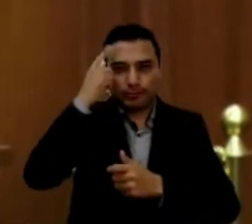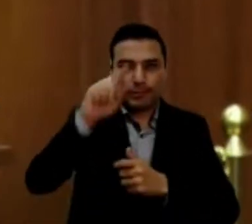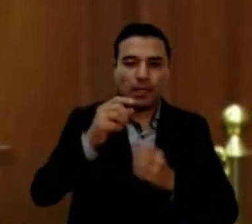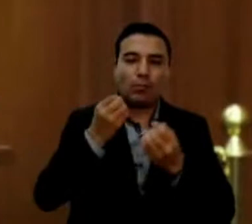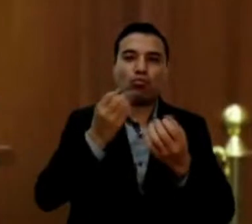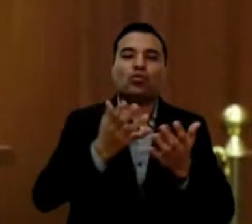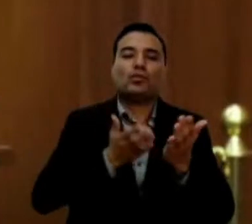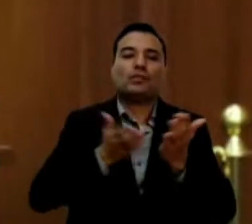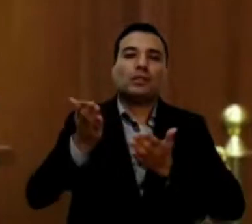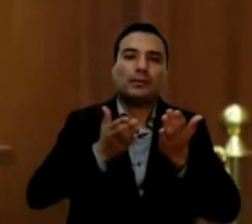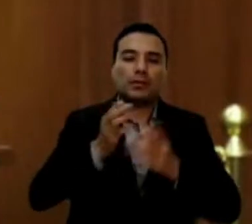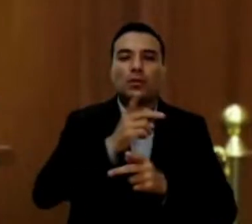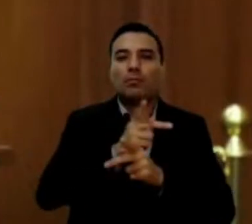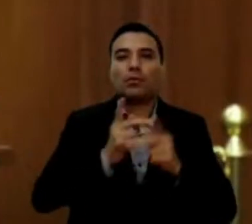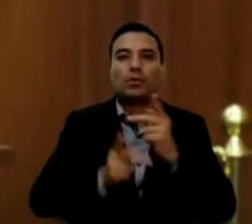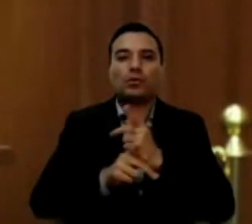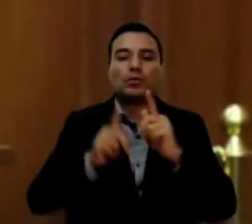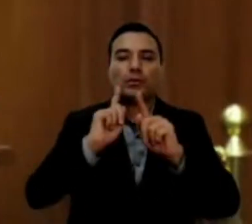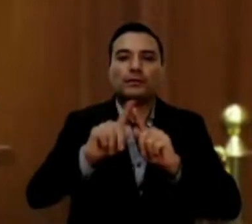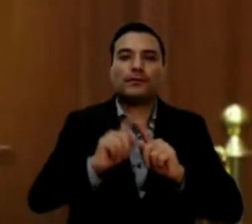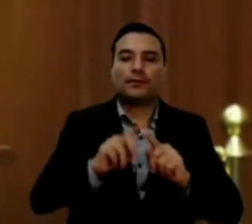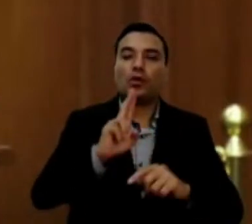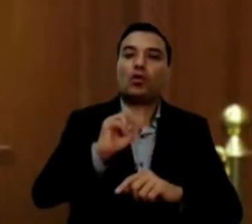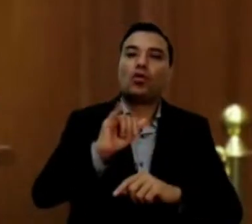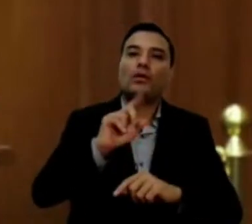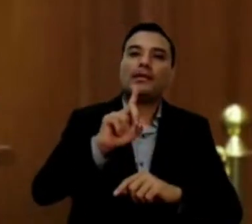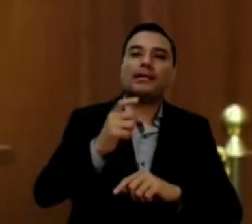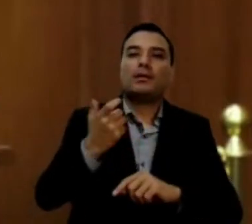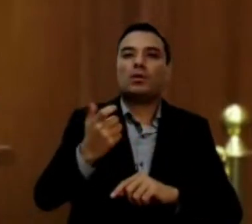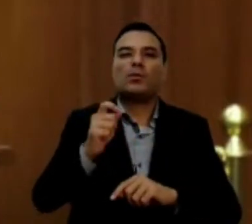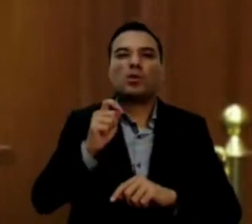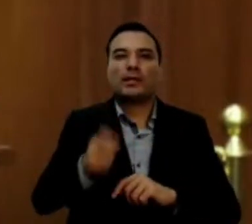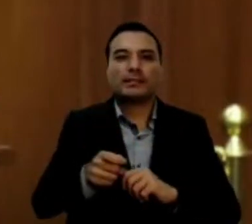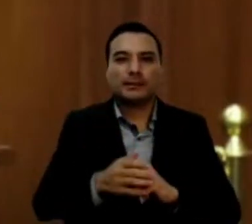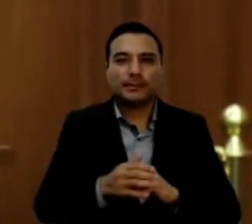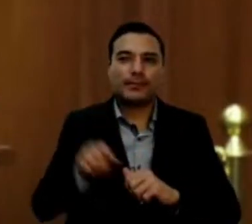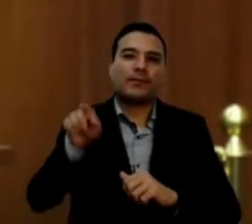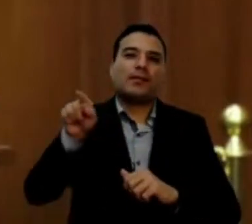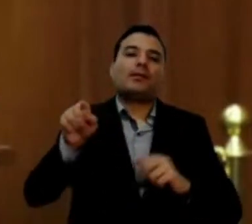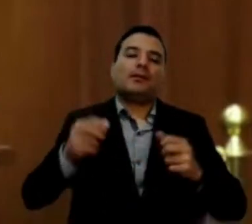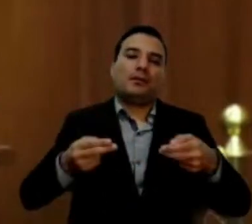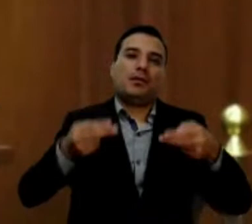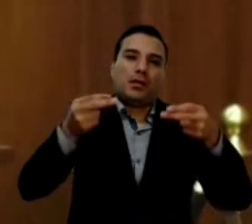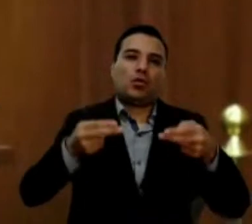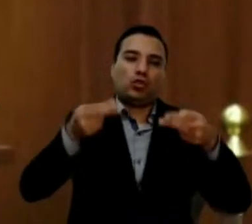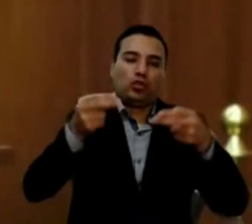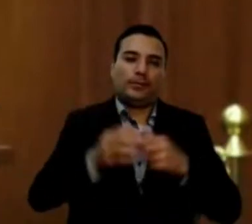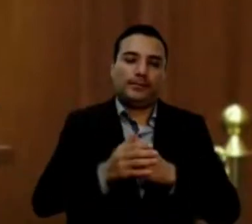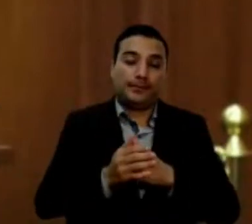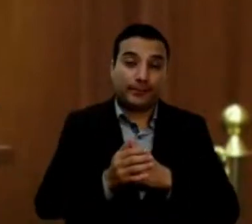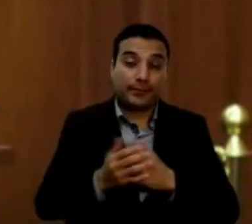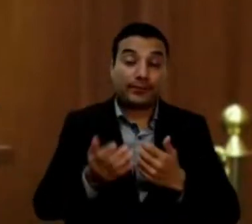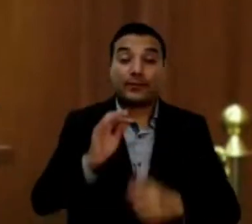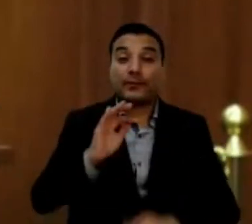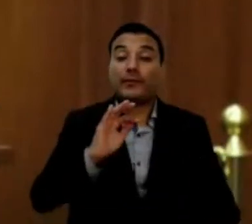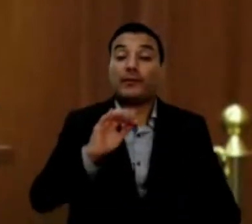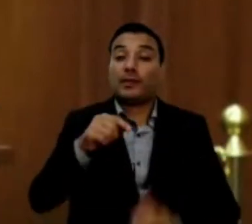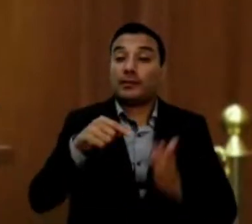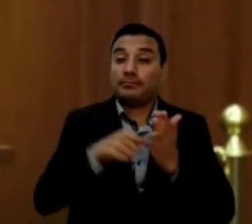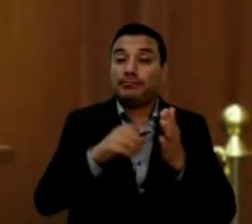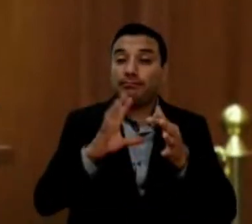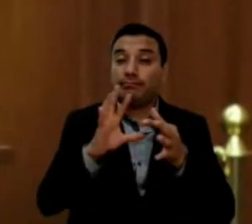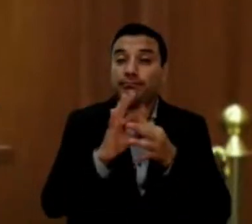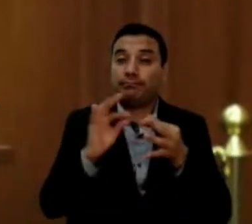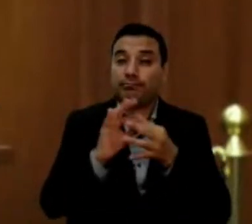y por unidad económica se entiende a la productora de bienes y servicios. En el supuesto que se plantea en